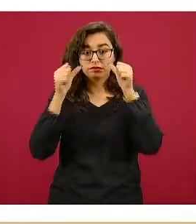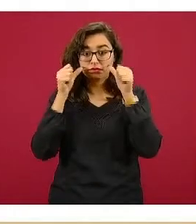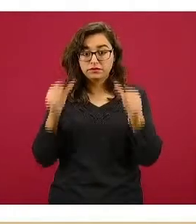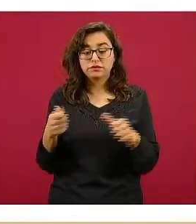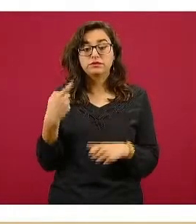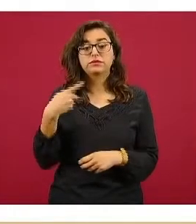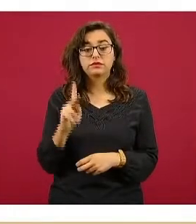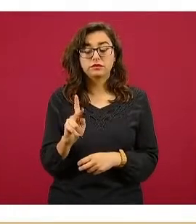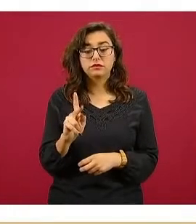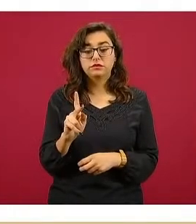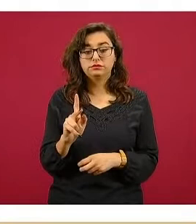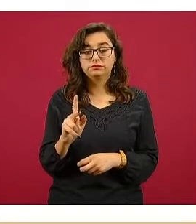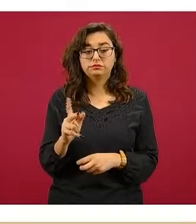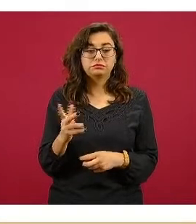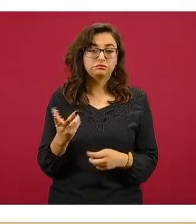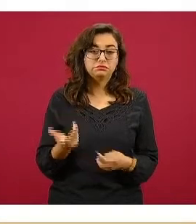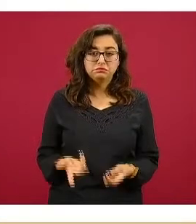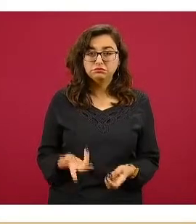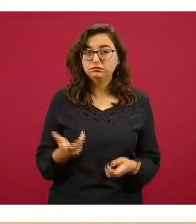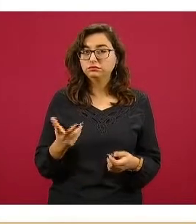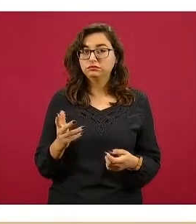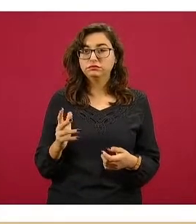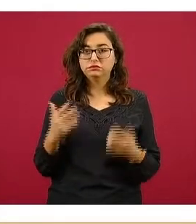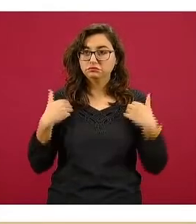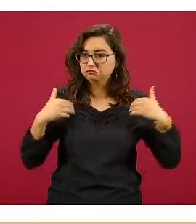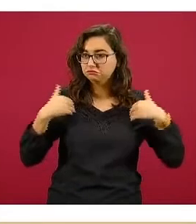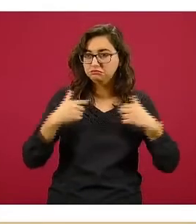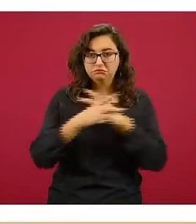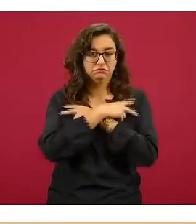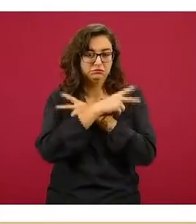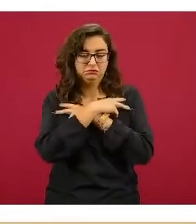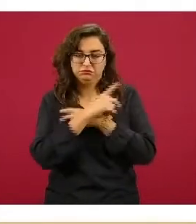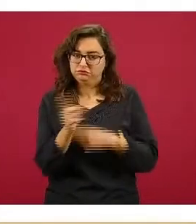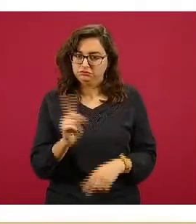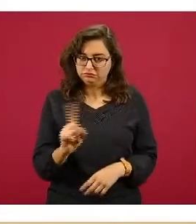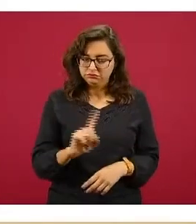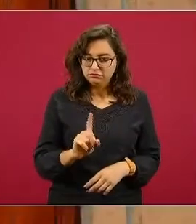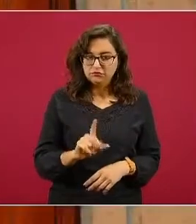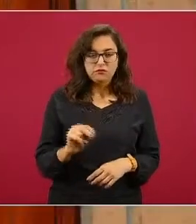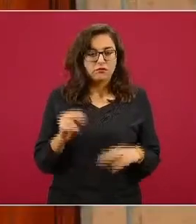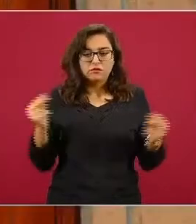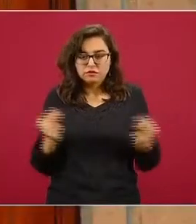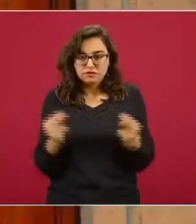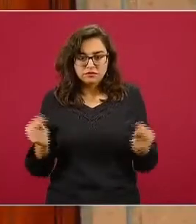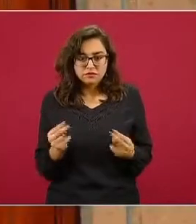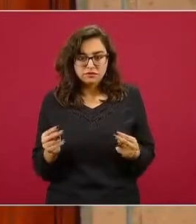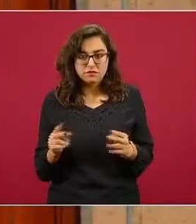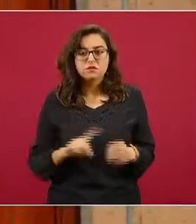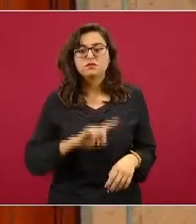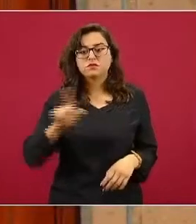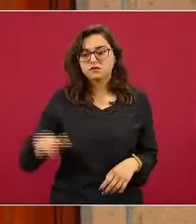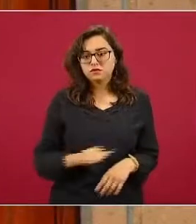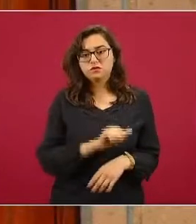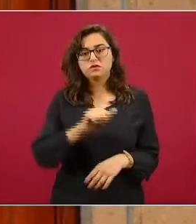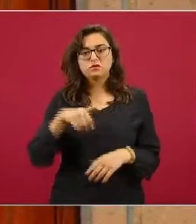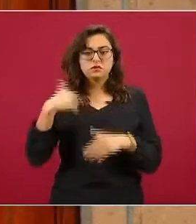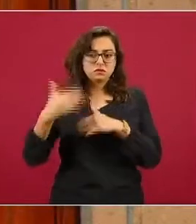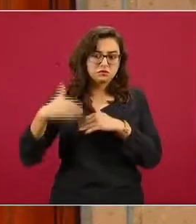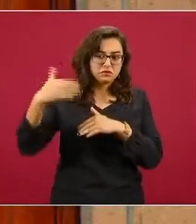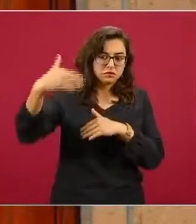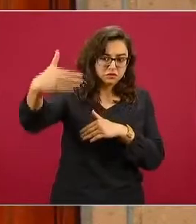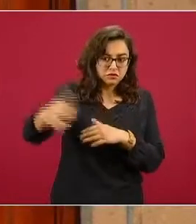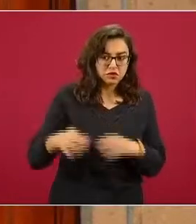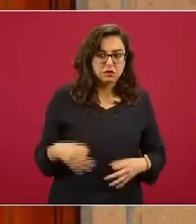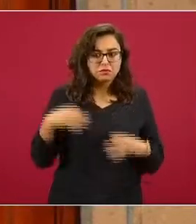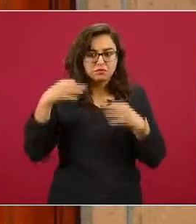no es por placer, no es por vacaciones o no es necesario y lo podemos postergar, y si sobre todo